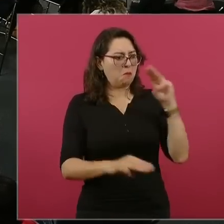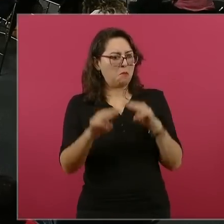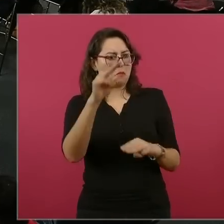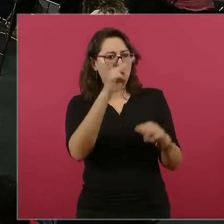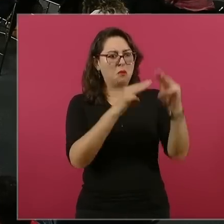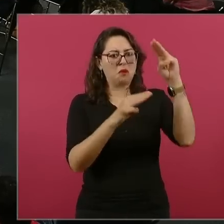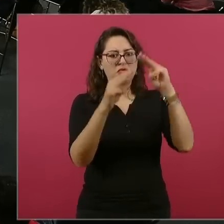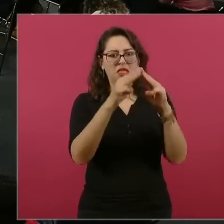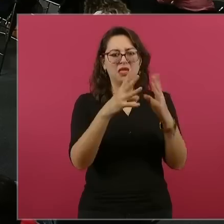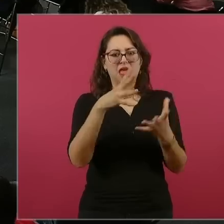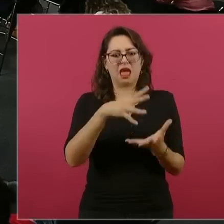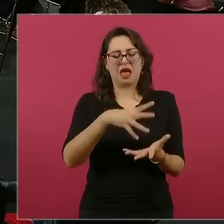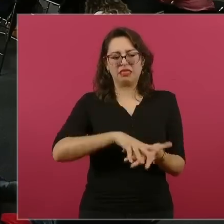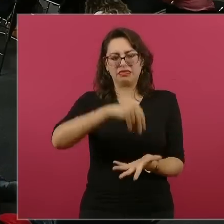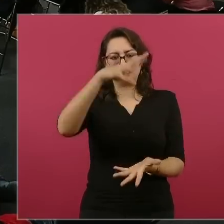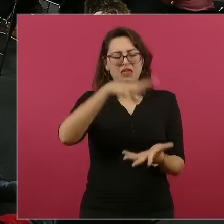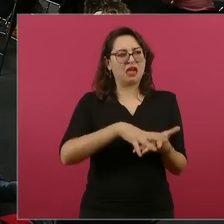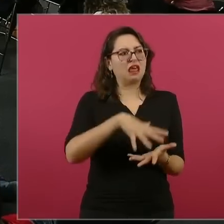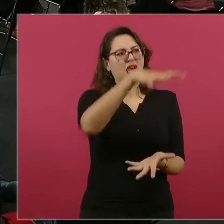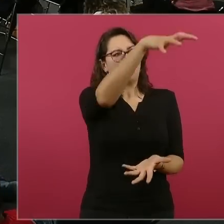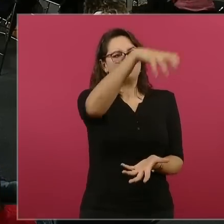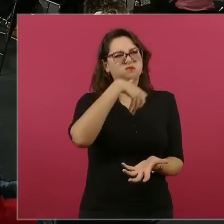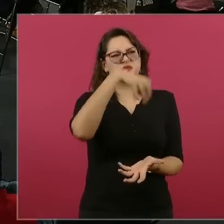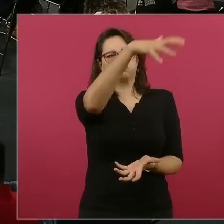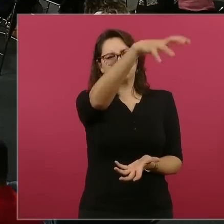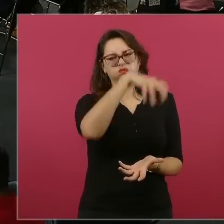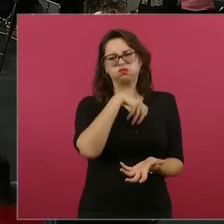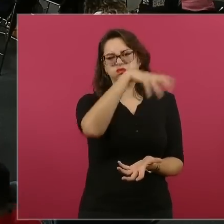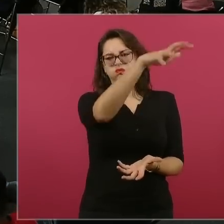agua, se van las aves,